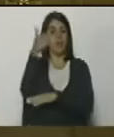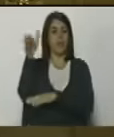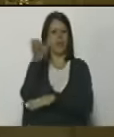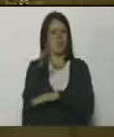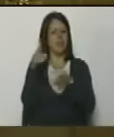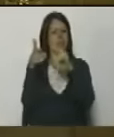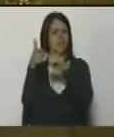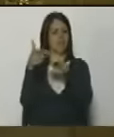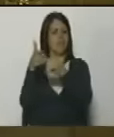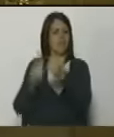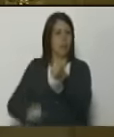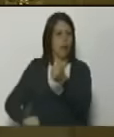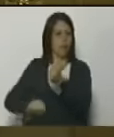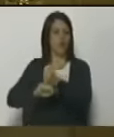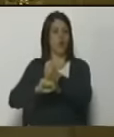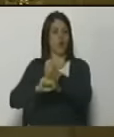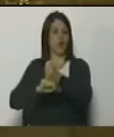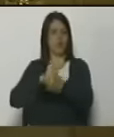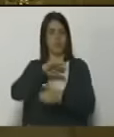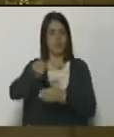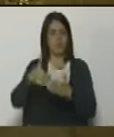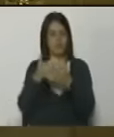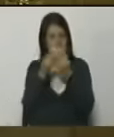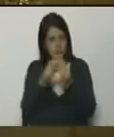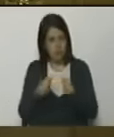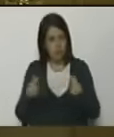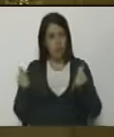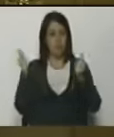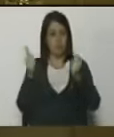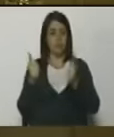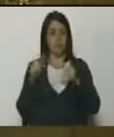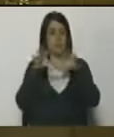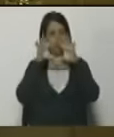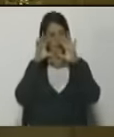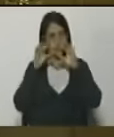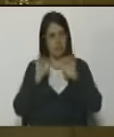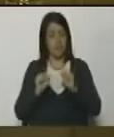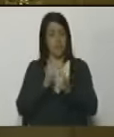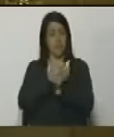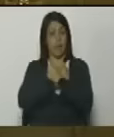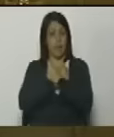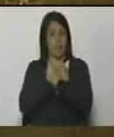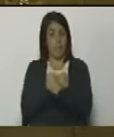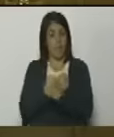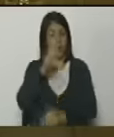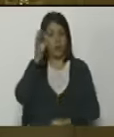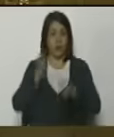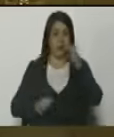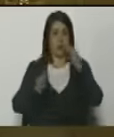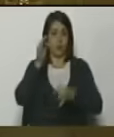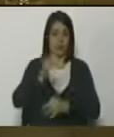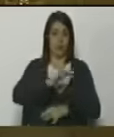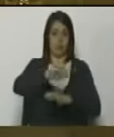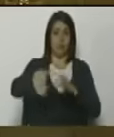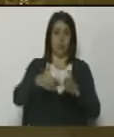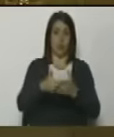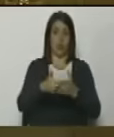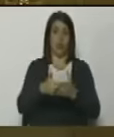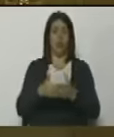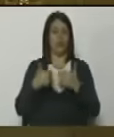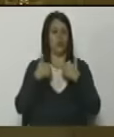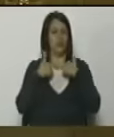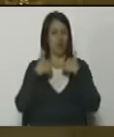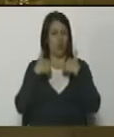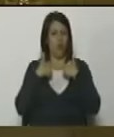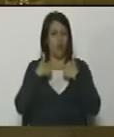una bandera de solidaridad, de nobleza, de comprensión, de amor y justicia por todos aquellos que han